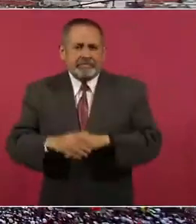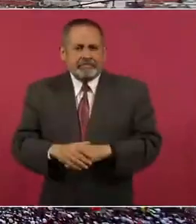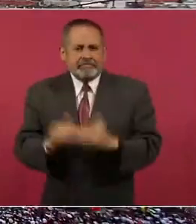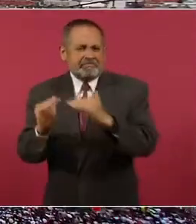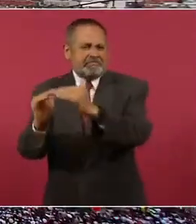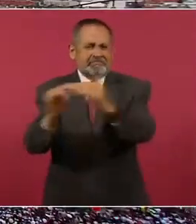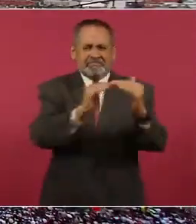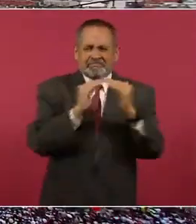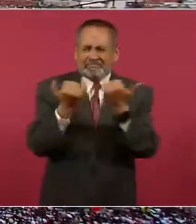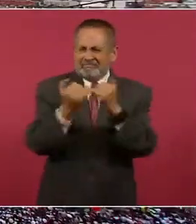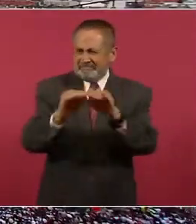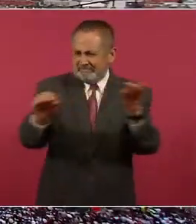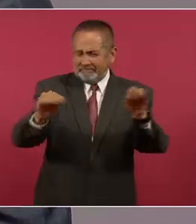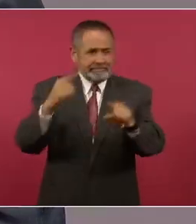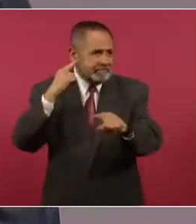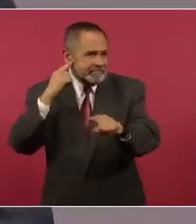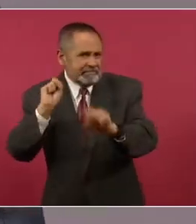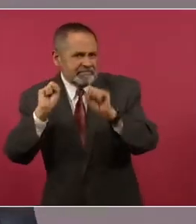igualdad,